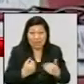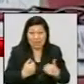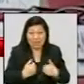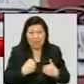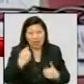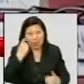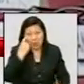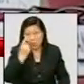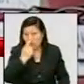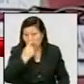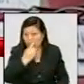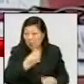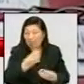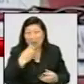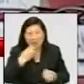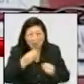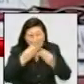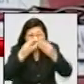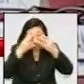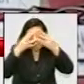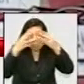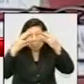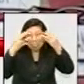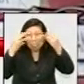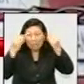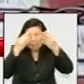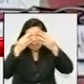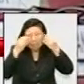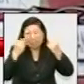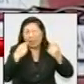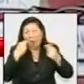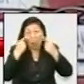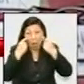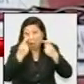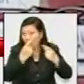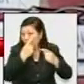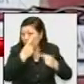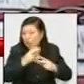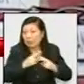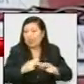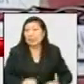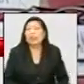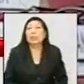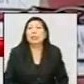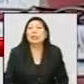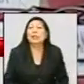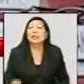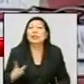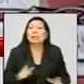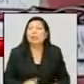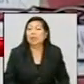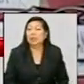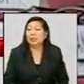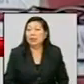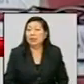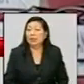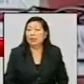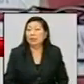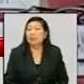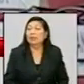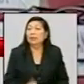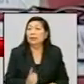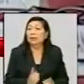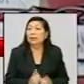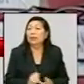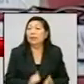los ojos de materia. Cuando hacen el análisis en el laboratorio, se encuentran